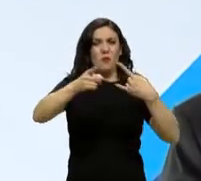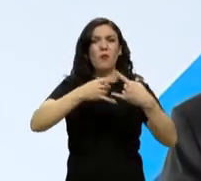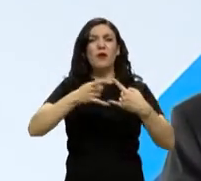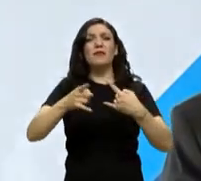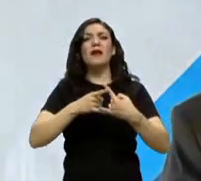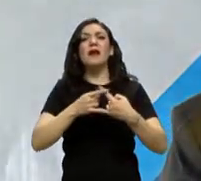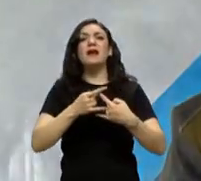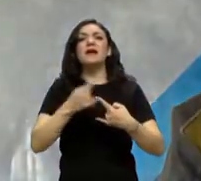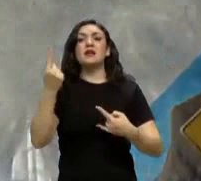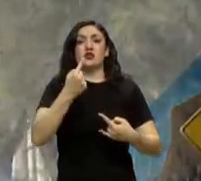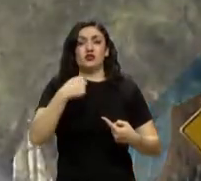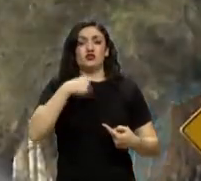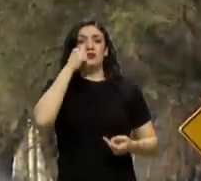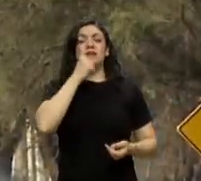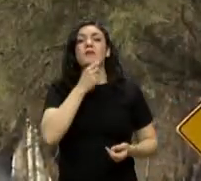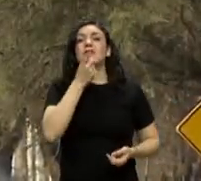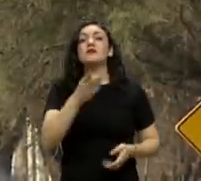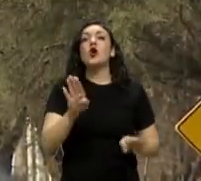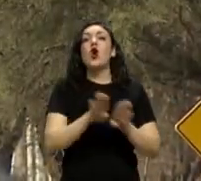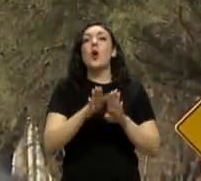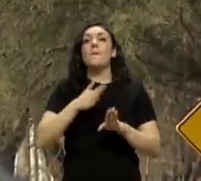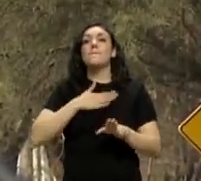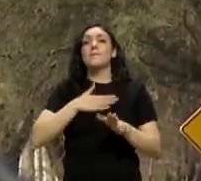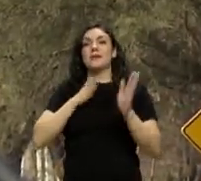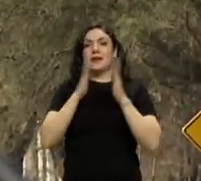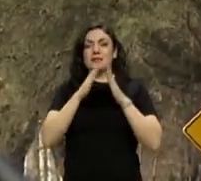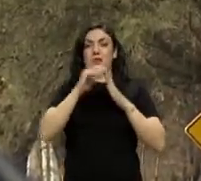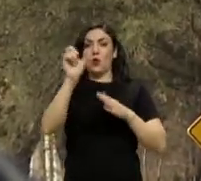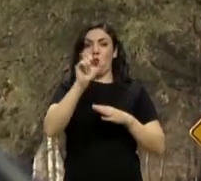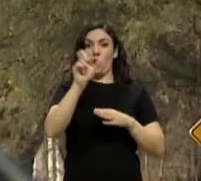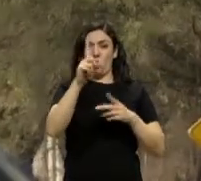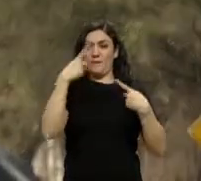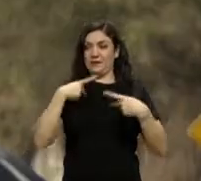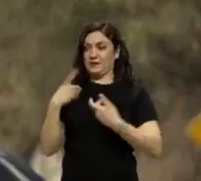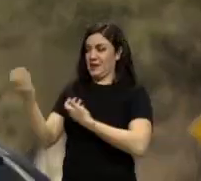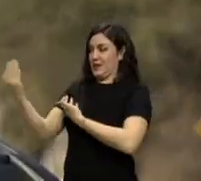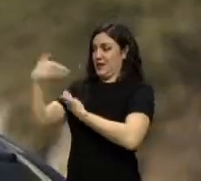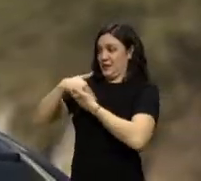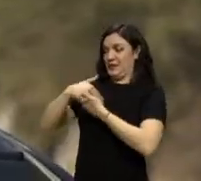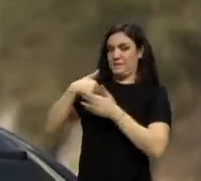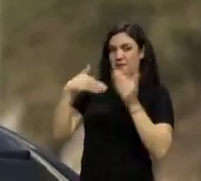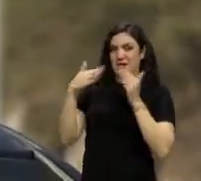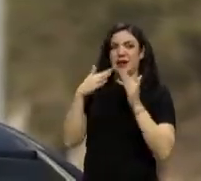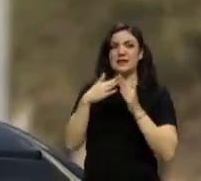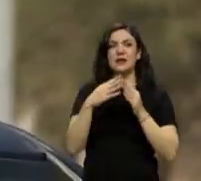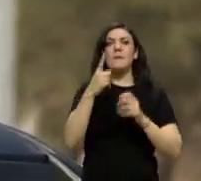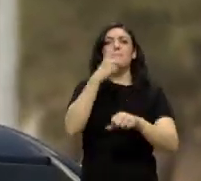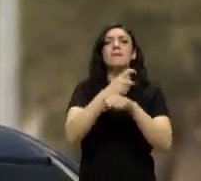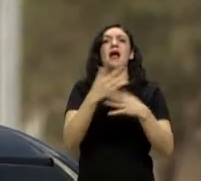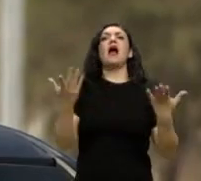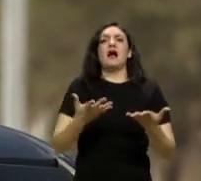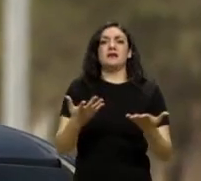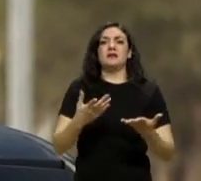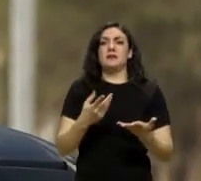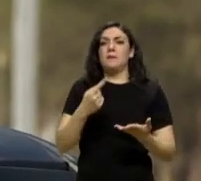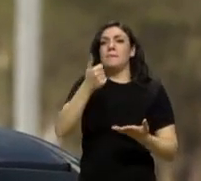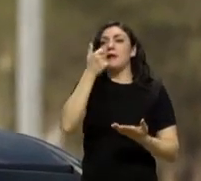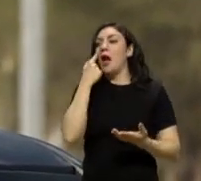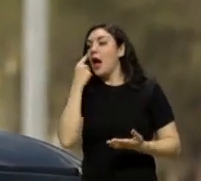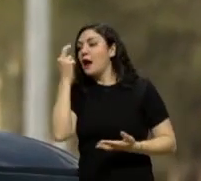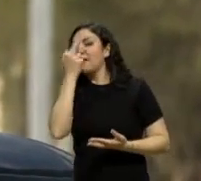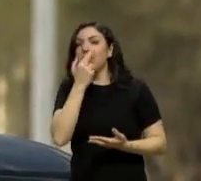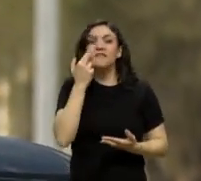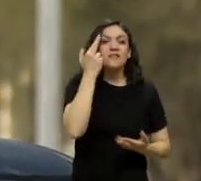es lo que yo siempre dicho es como nuestras casas cuando un delincuente intenta robar una casa lo primero que hace es revisar